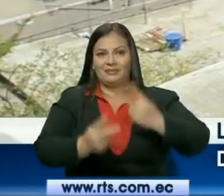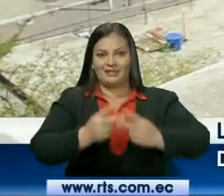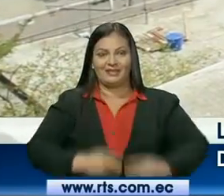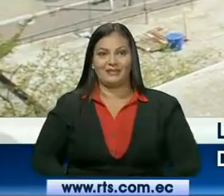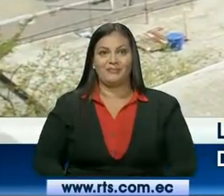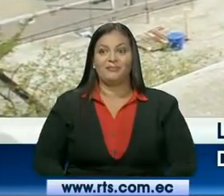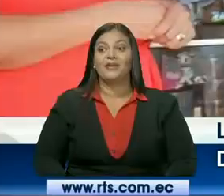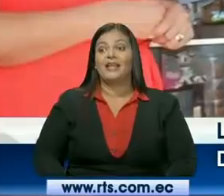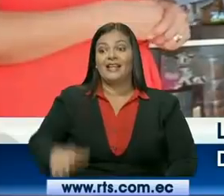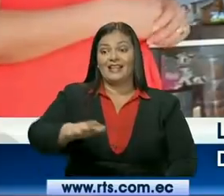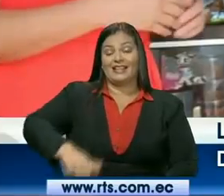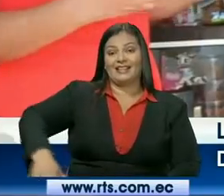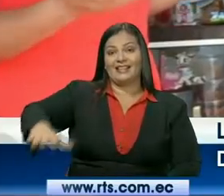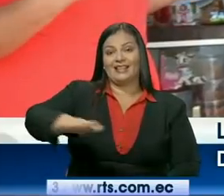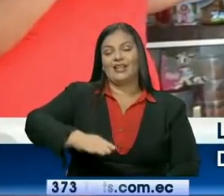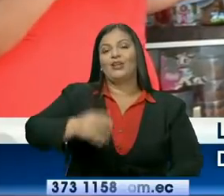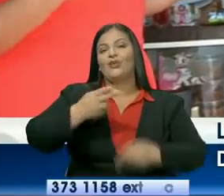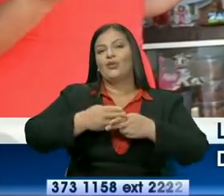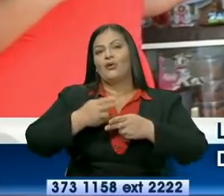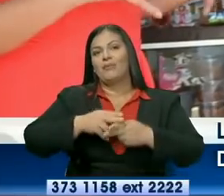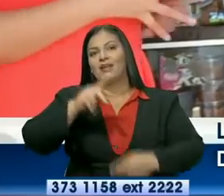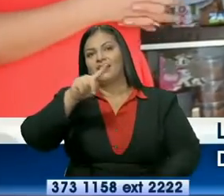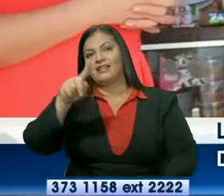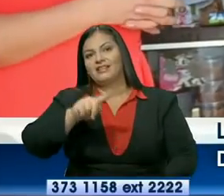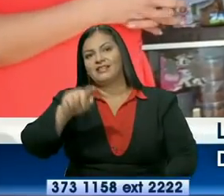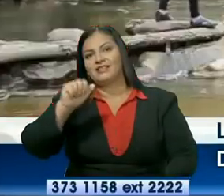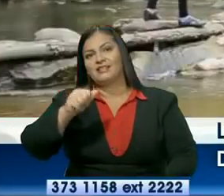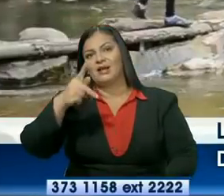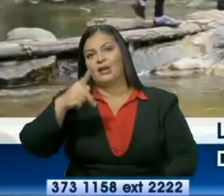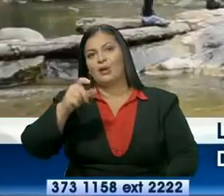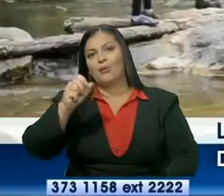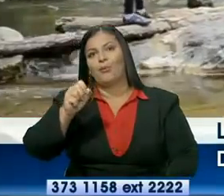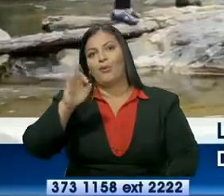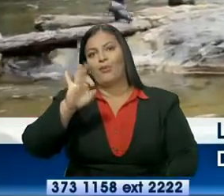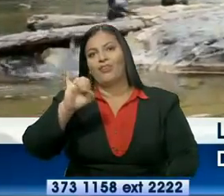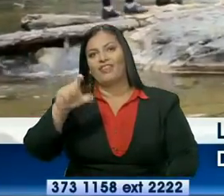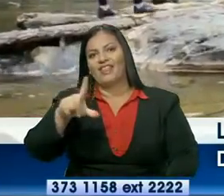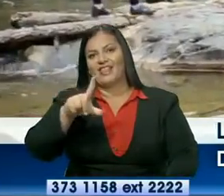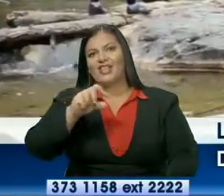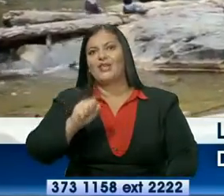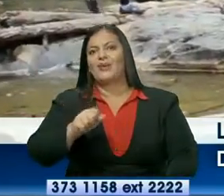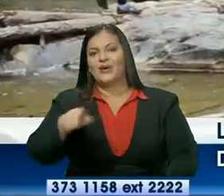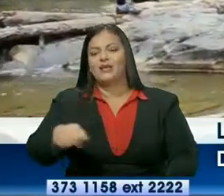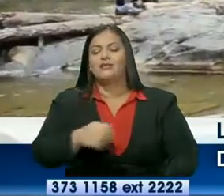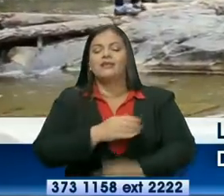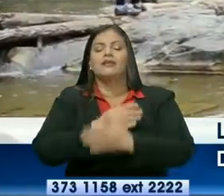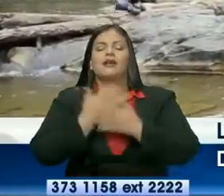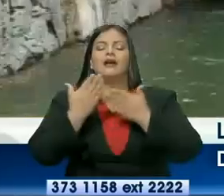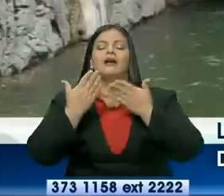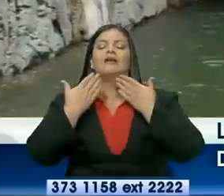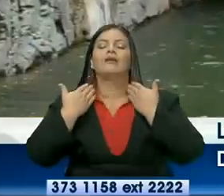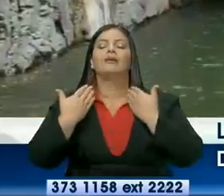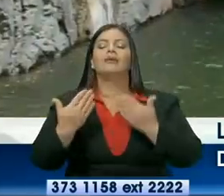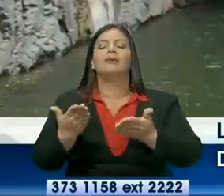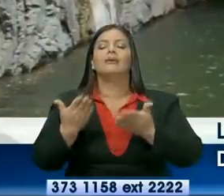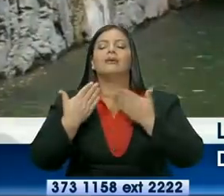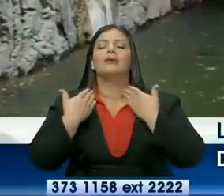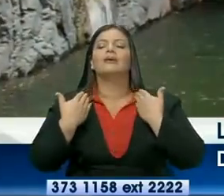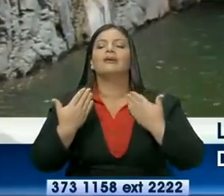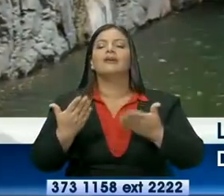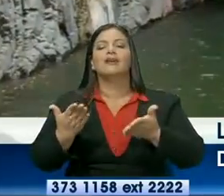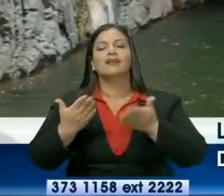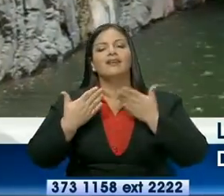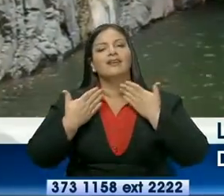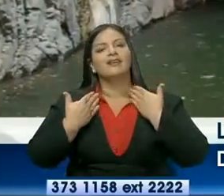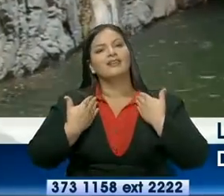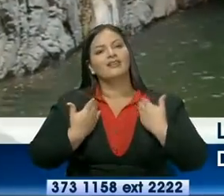clima caliente, su deliciosa gastronomía y la calidez de su gente. A disfrutar de la gastronomía de Zapotillo, de los paisajes,